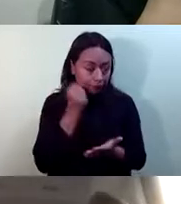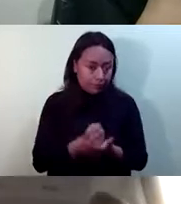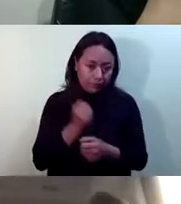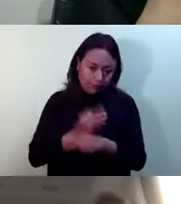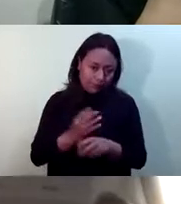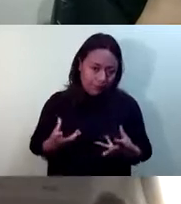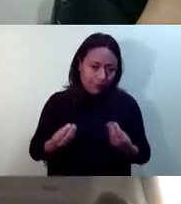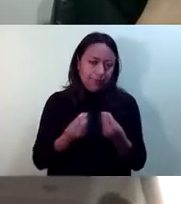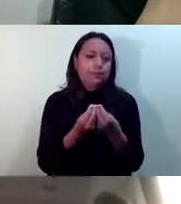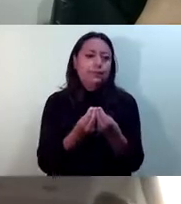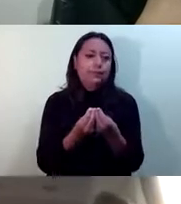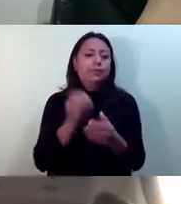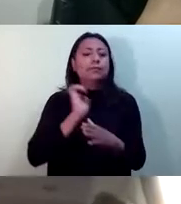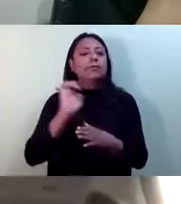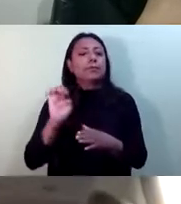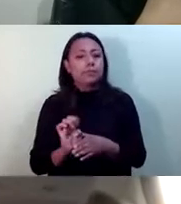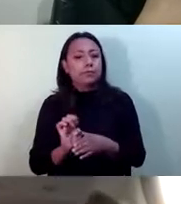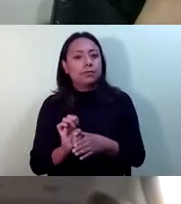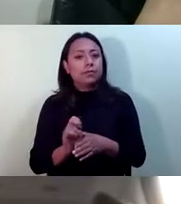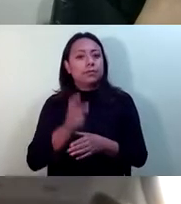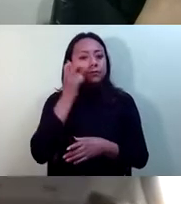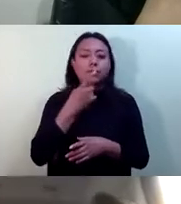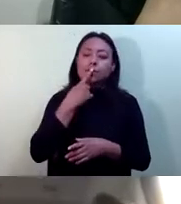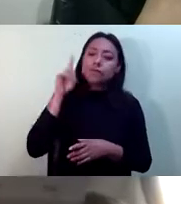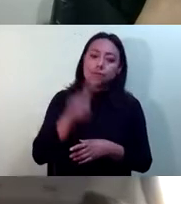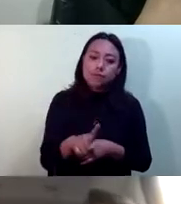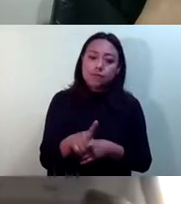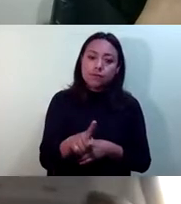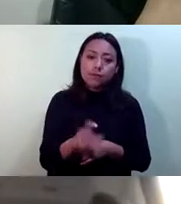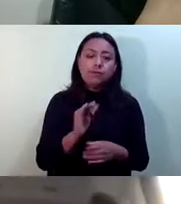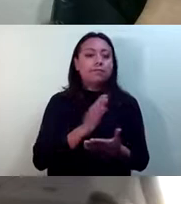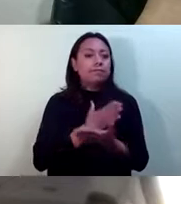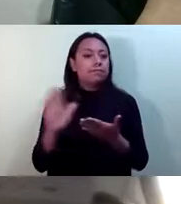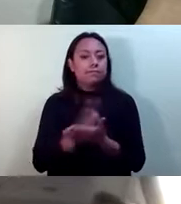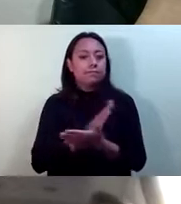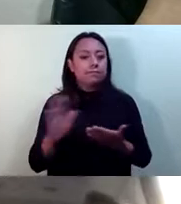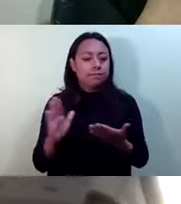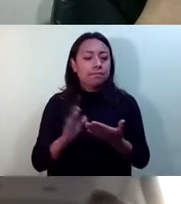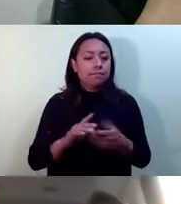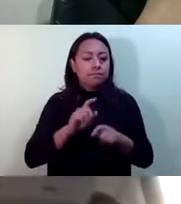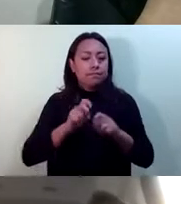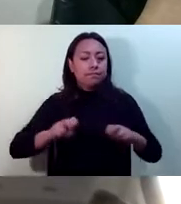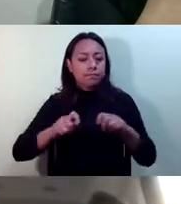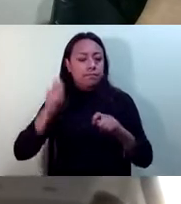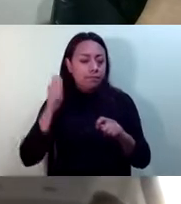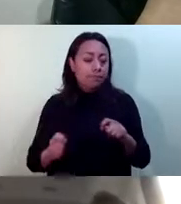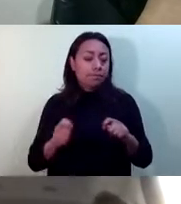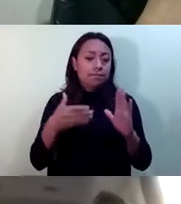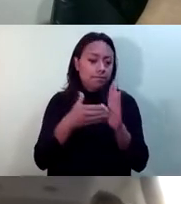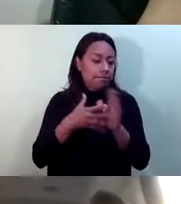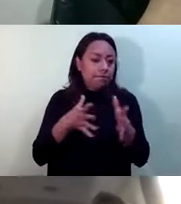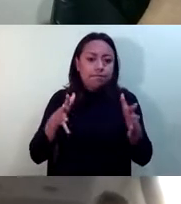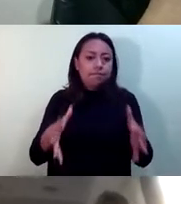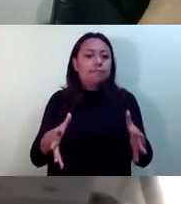reunidos, entonces se va a sobreseer esa demanda independientemente de la sentencia que ya está firme